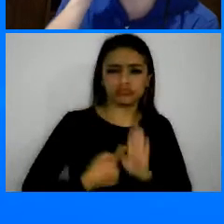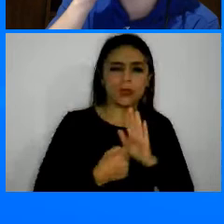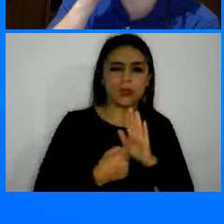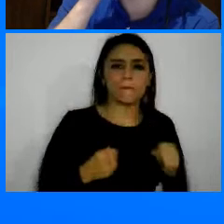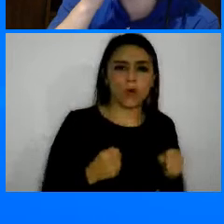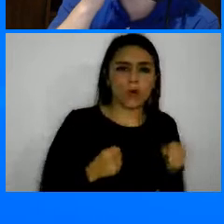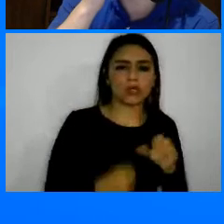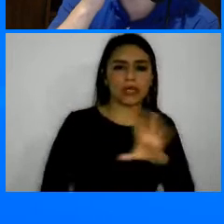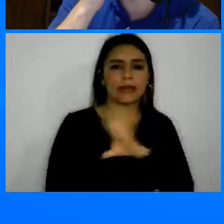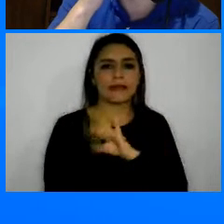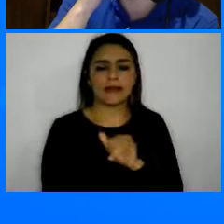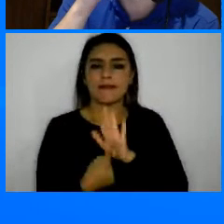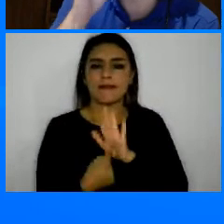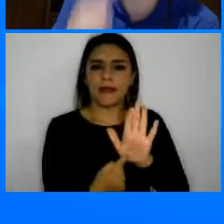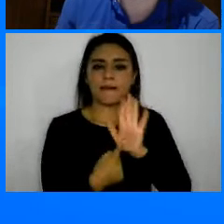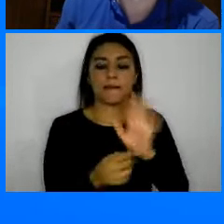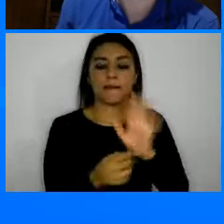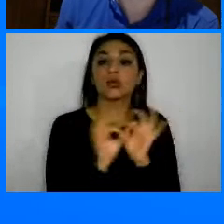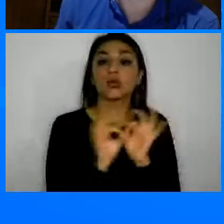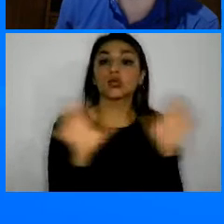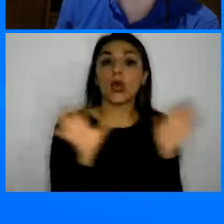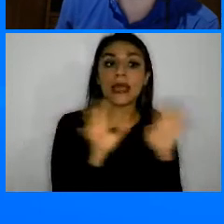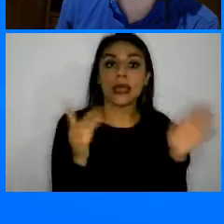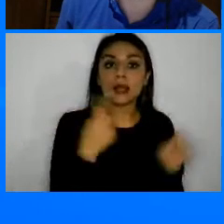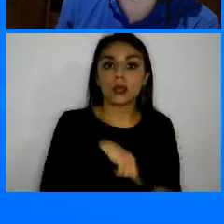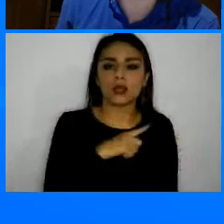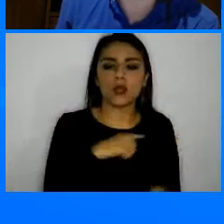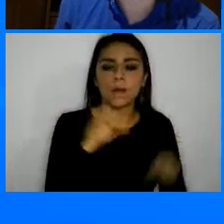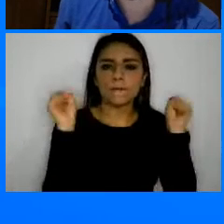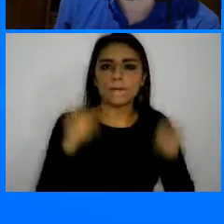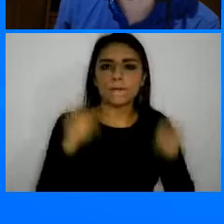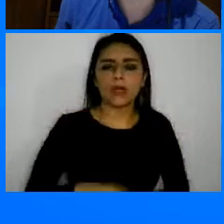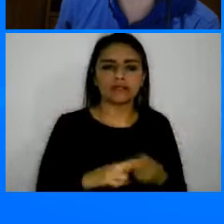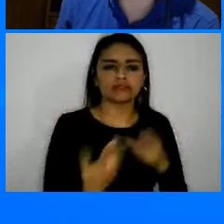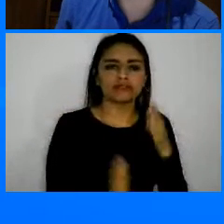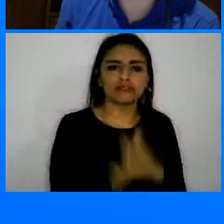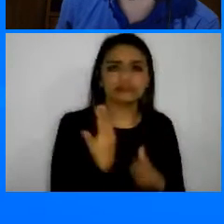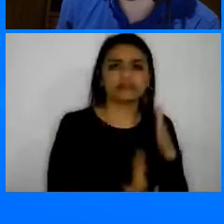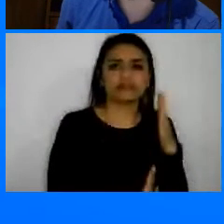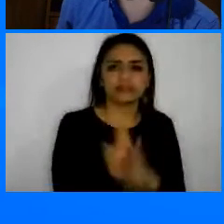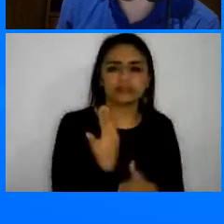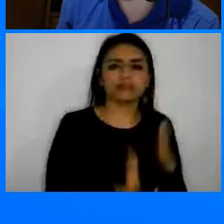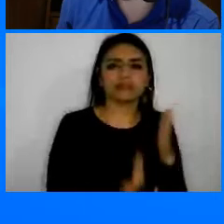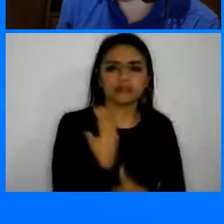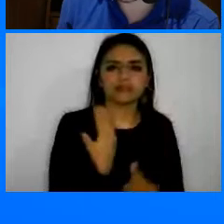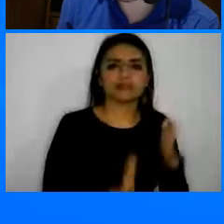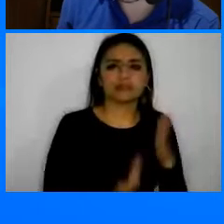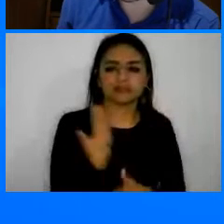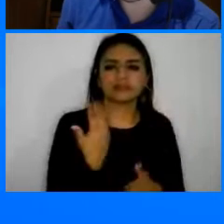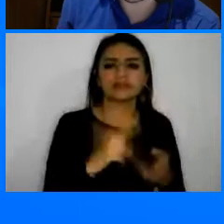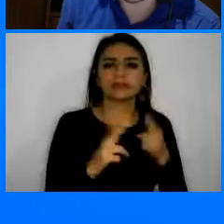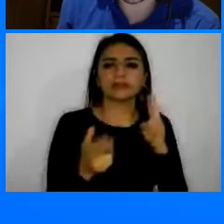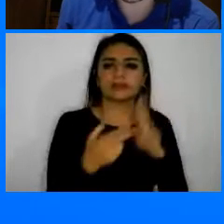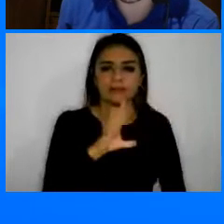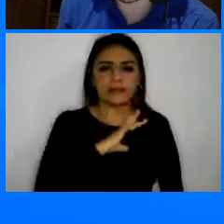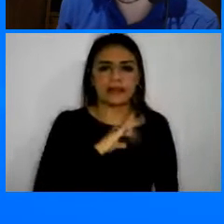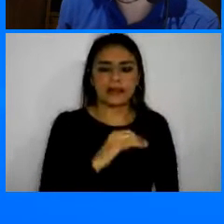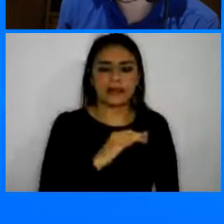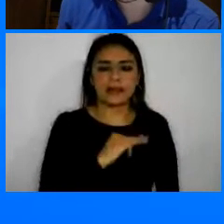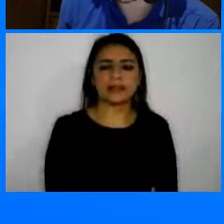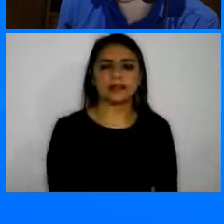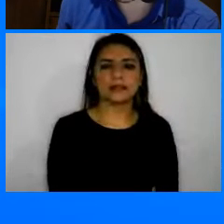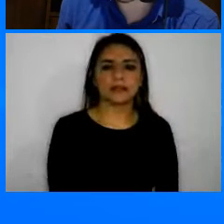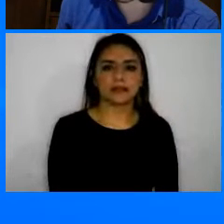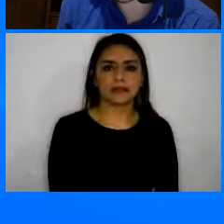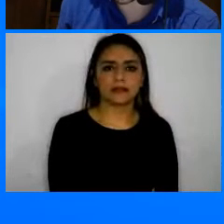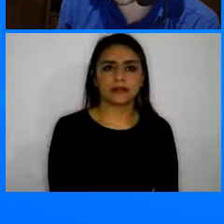Cali, exposiciones que afortunadamente hemos podido renovar recientemente. En el caso de Cali, la última renovación